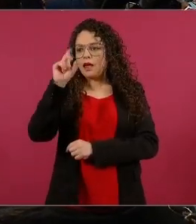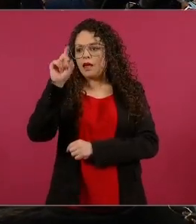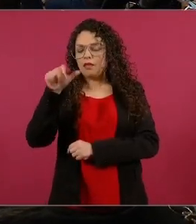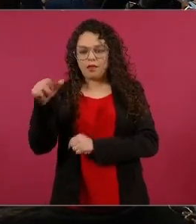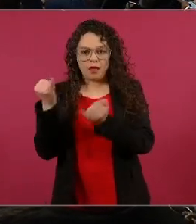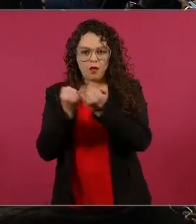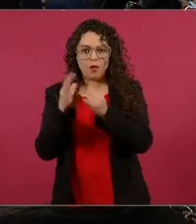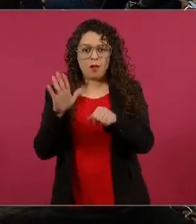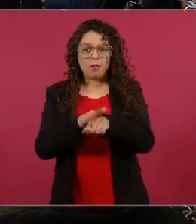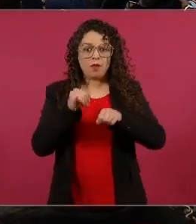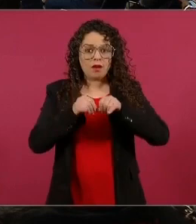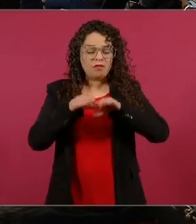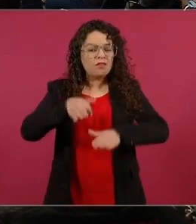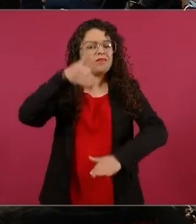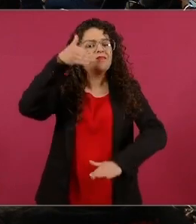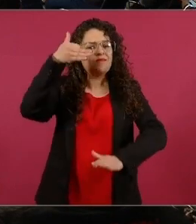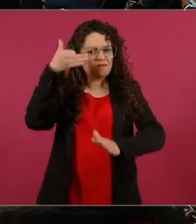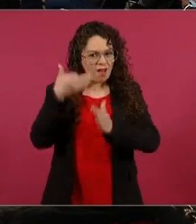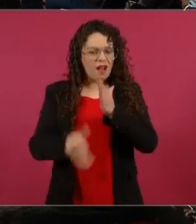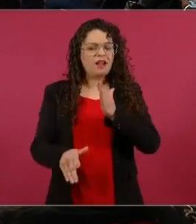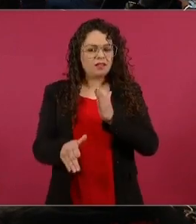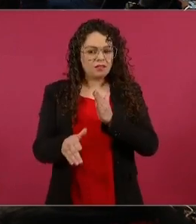información así